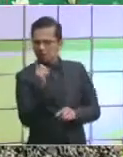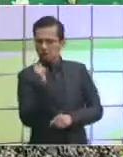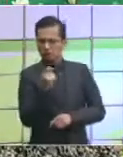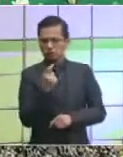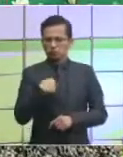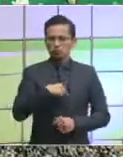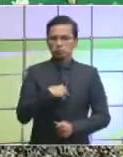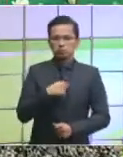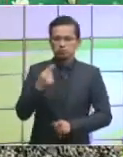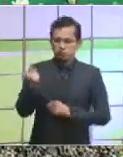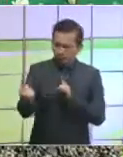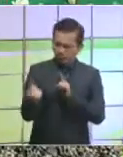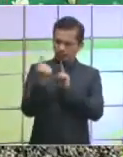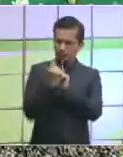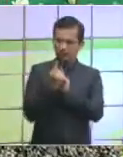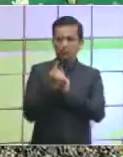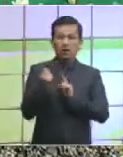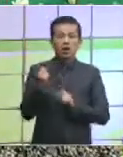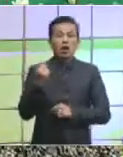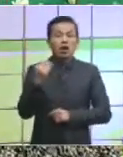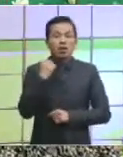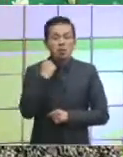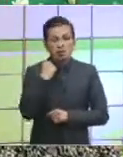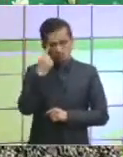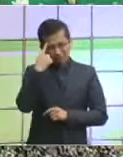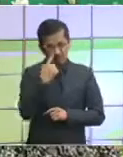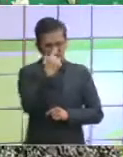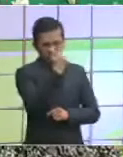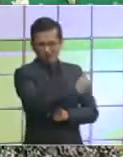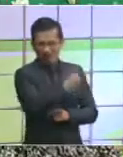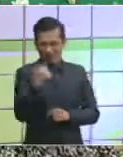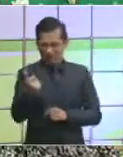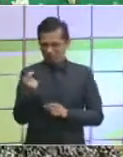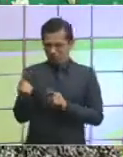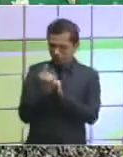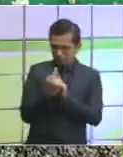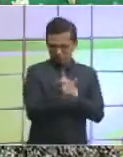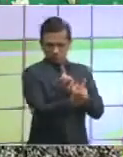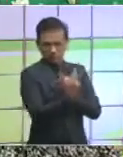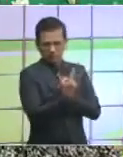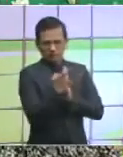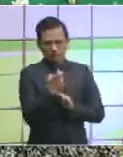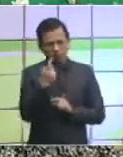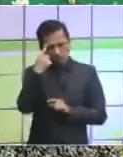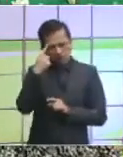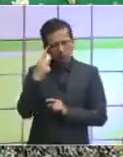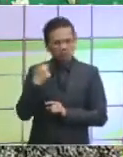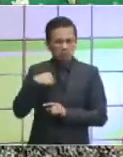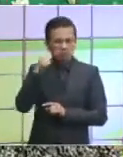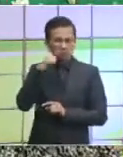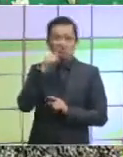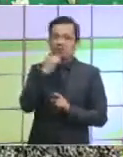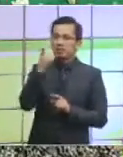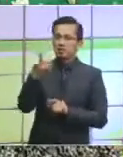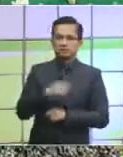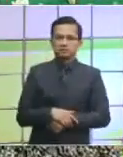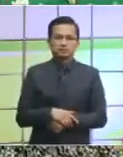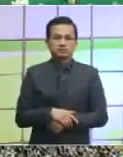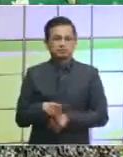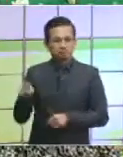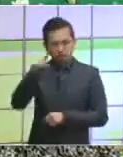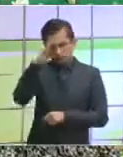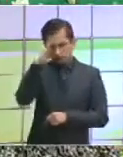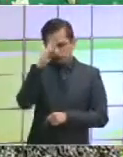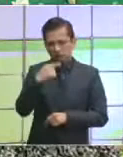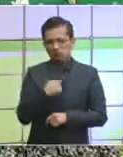individualmente a los abogados de las partes esto yo cada vez que lo cuento así casi piensa en soy un delincuente